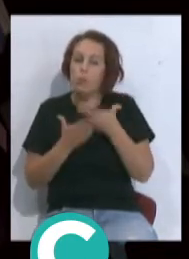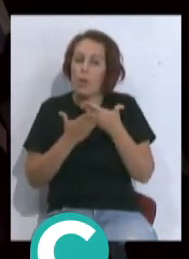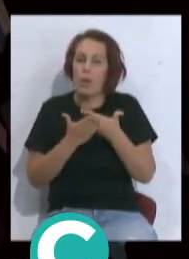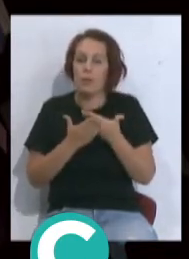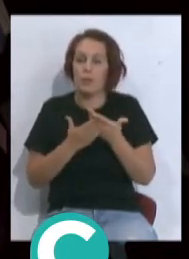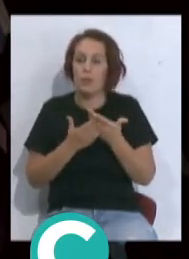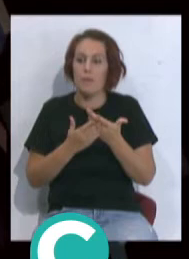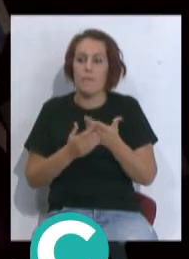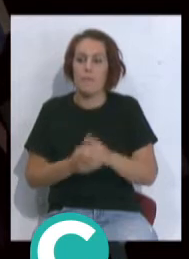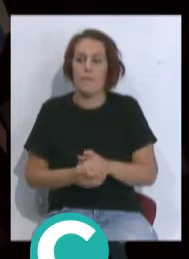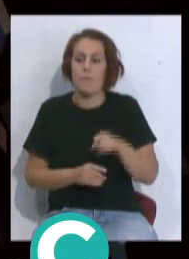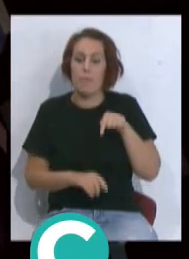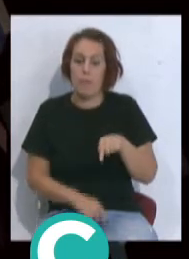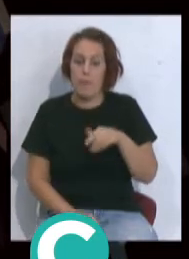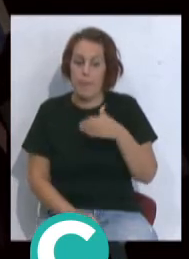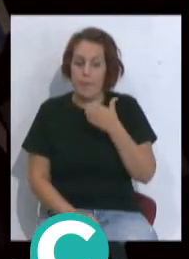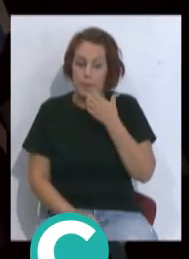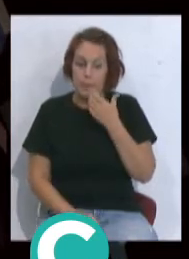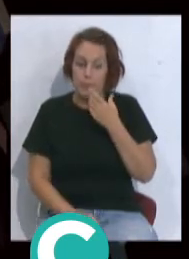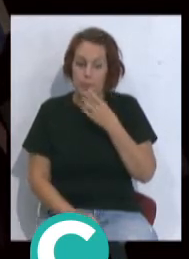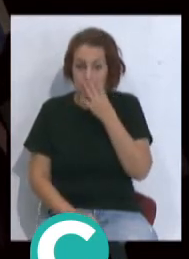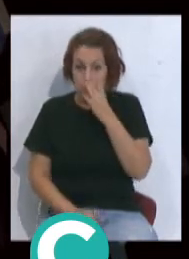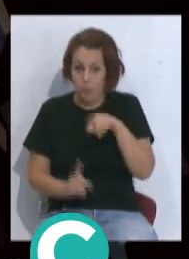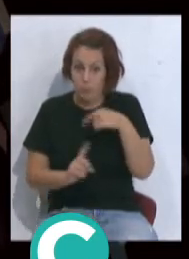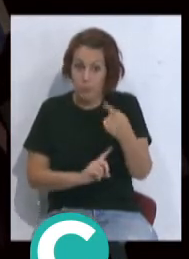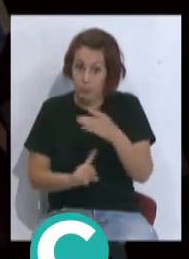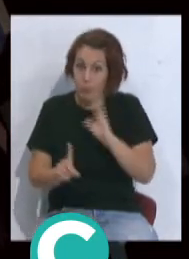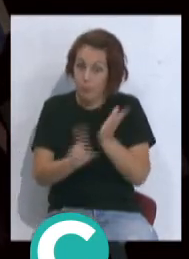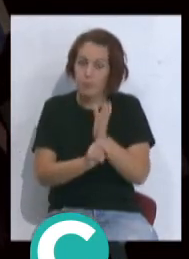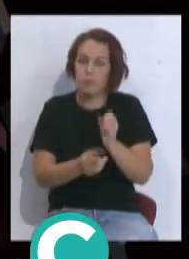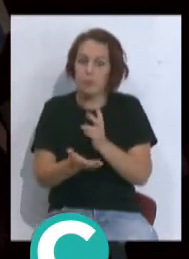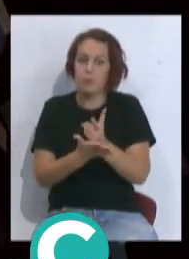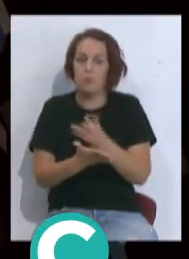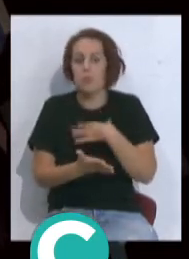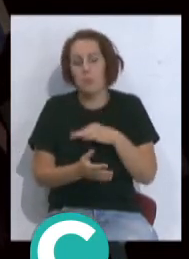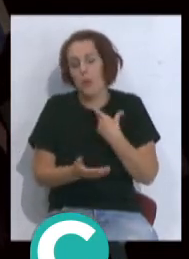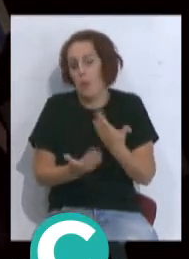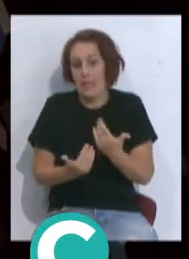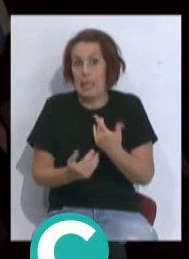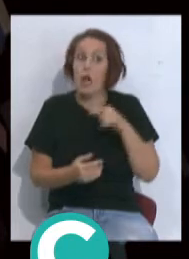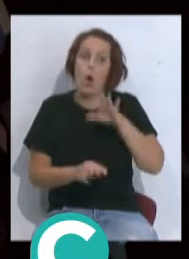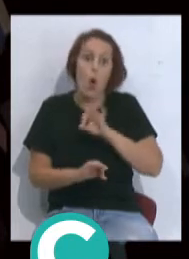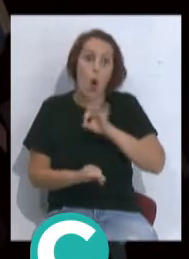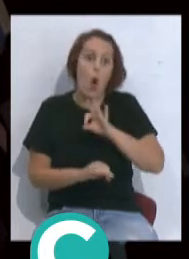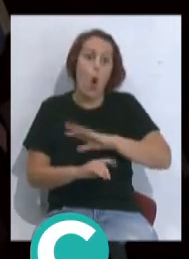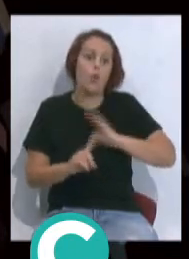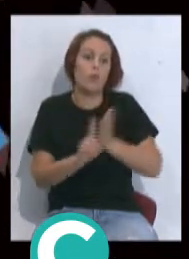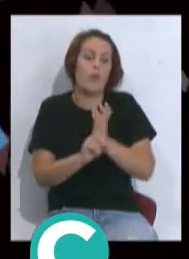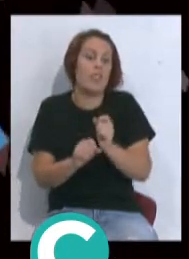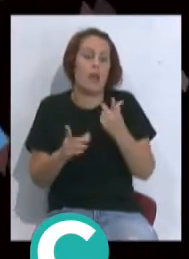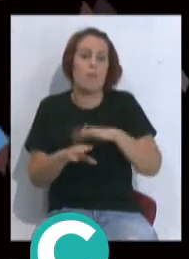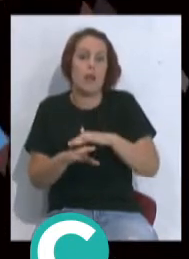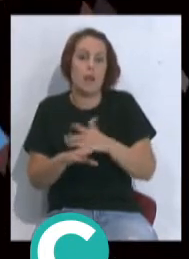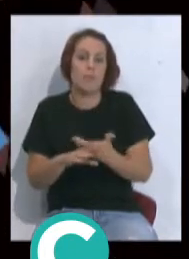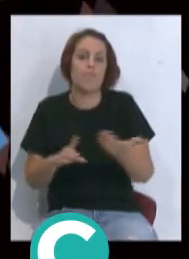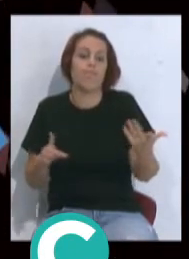darle golpes como el de este próximo carnaval... Pues quizás quede en nada o quizás sea el golpe definitivo para que se rompa. Claro, porque están